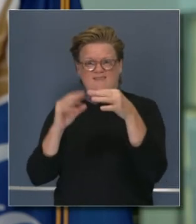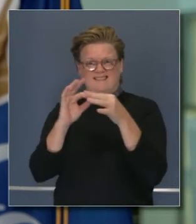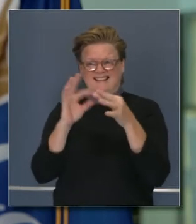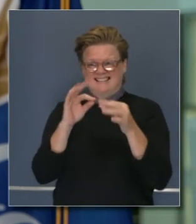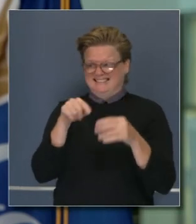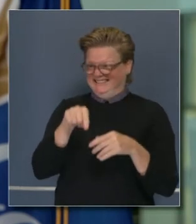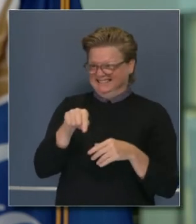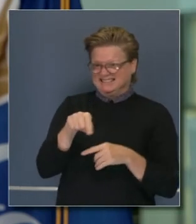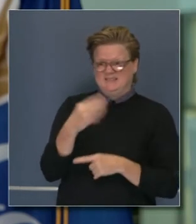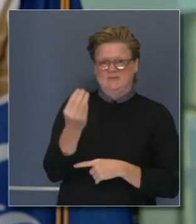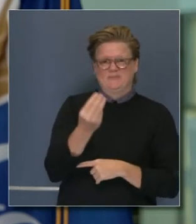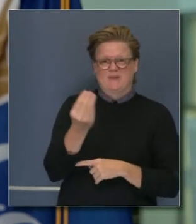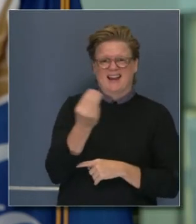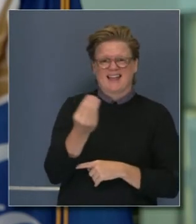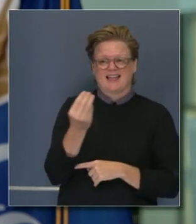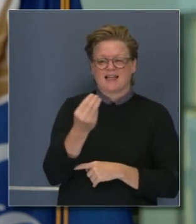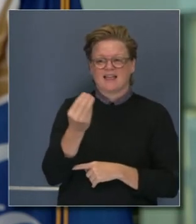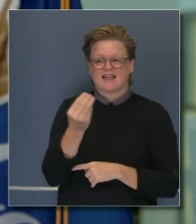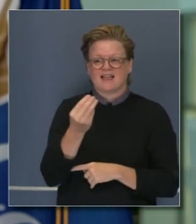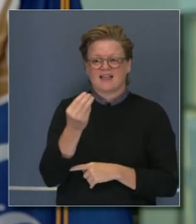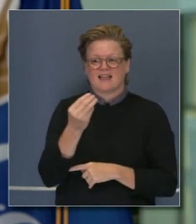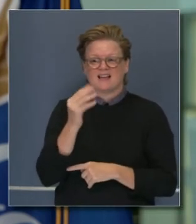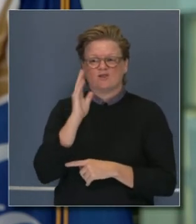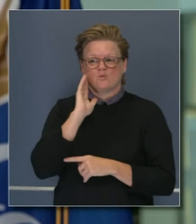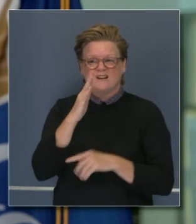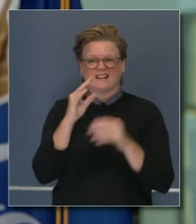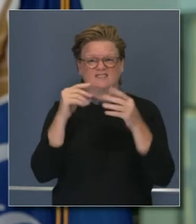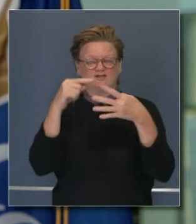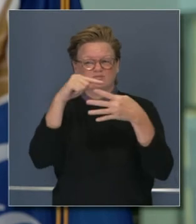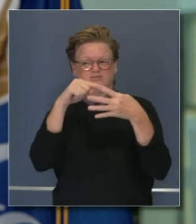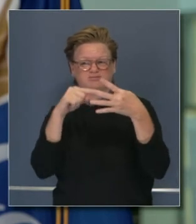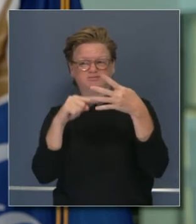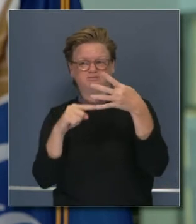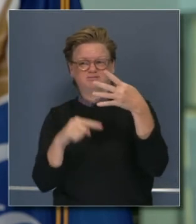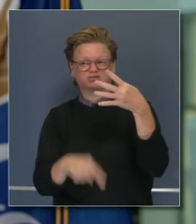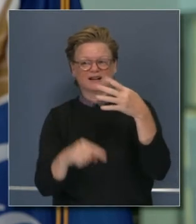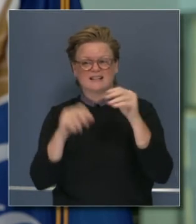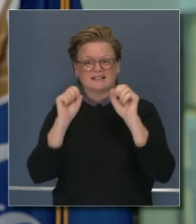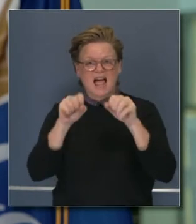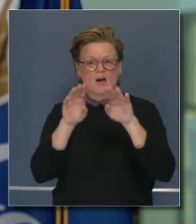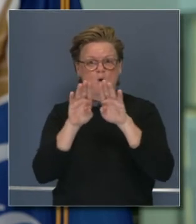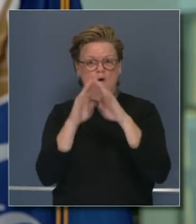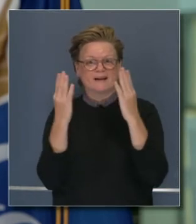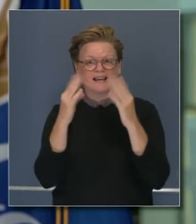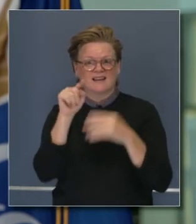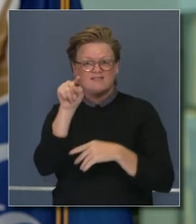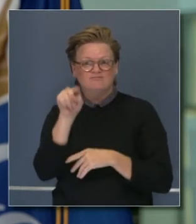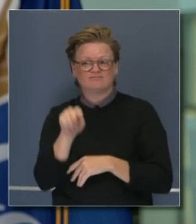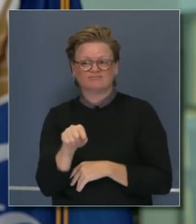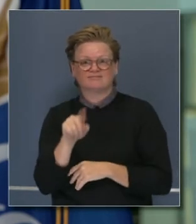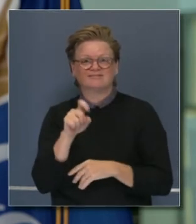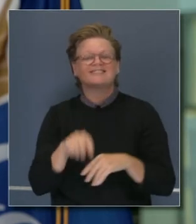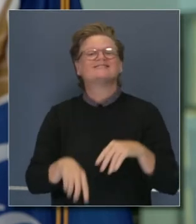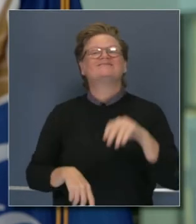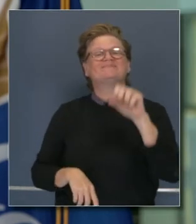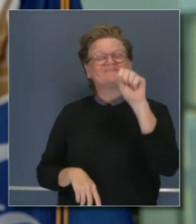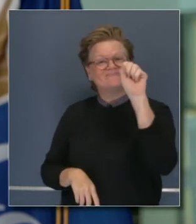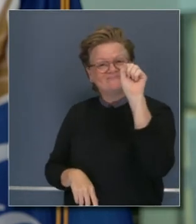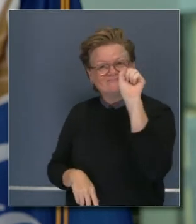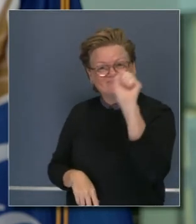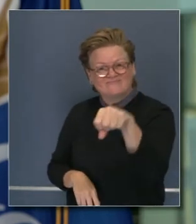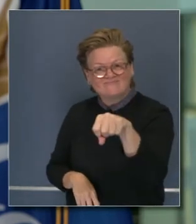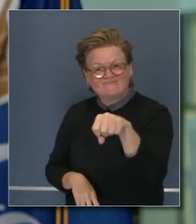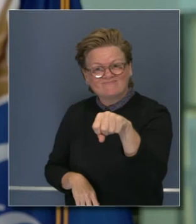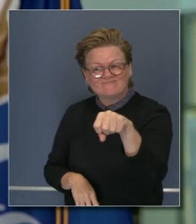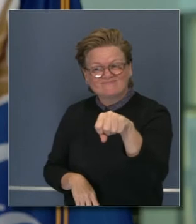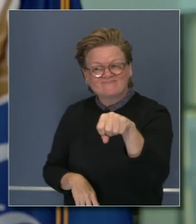¿Están ustedes sí. diciendo que a partir del lunes todas estas cosas podrán pasar adelante de una manera homogénea? A